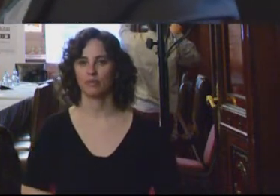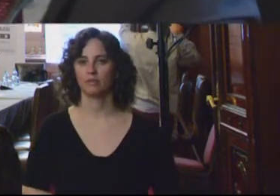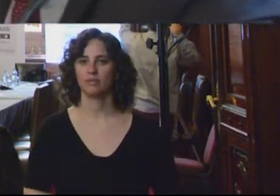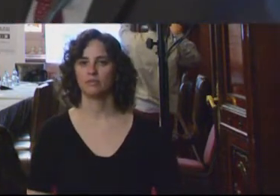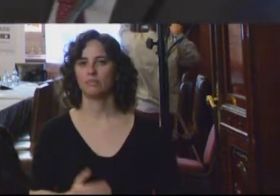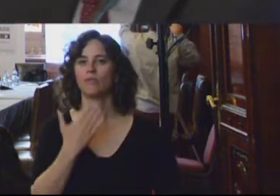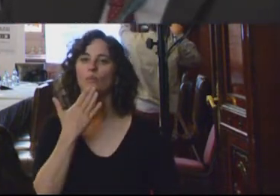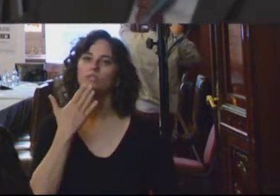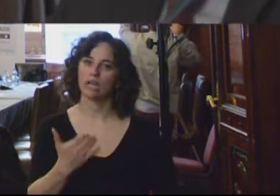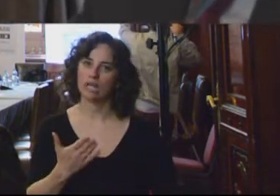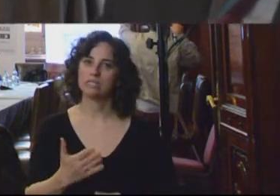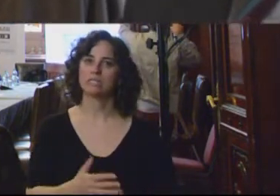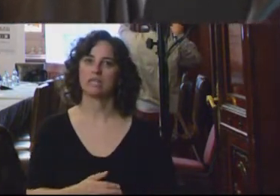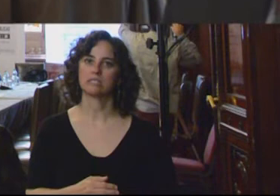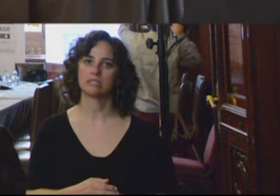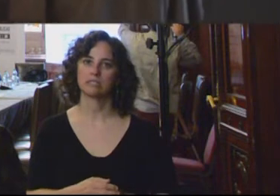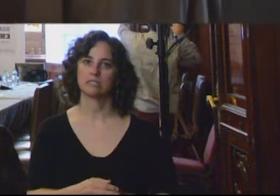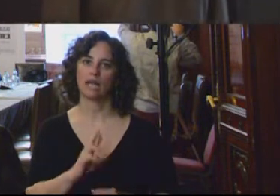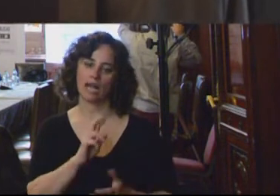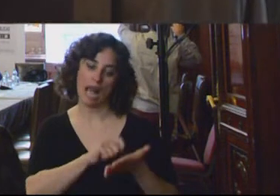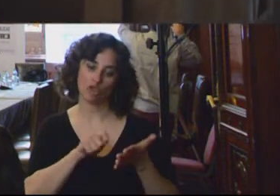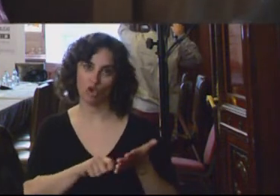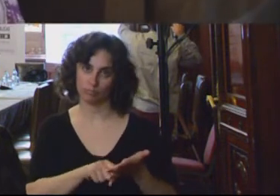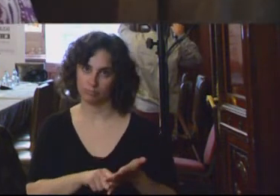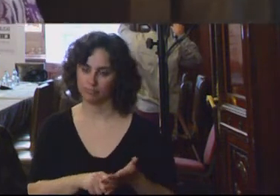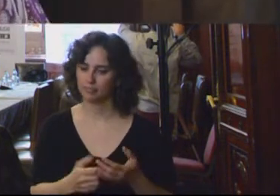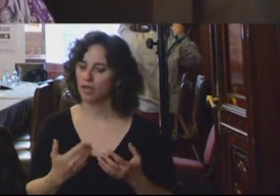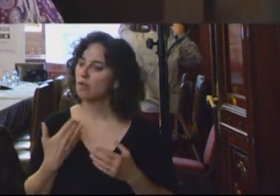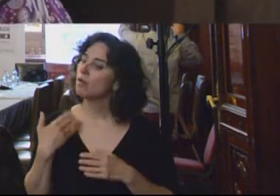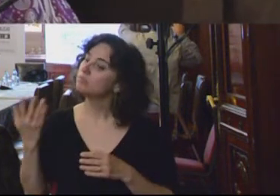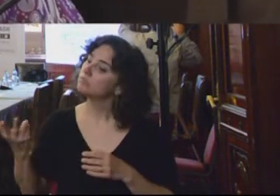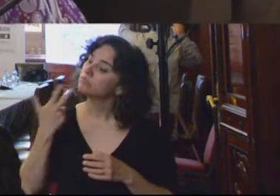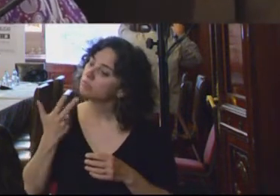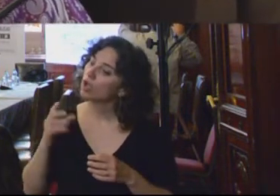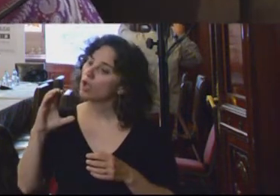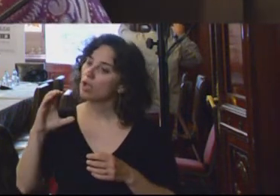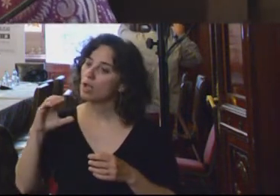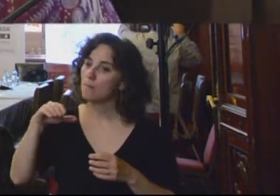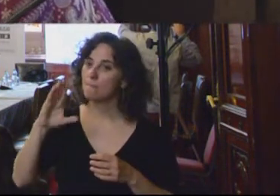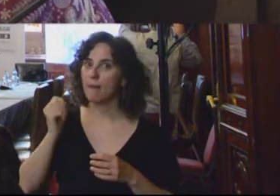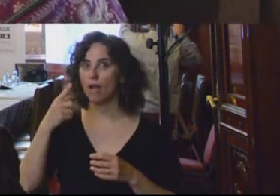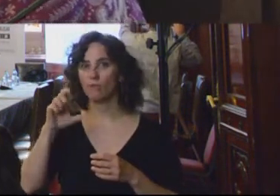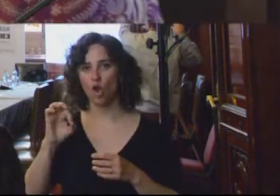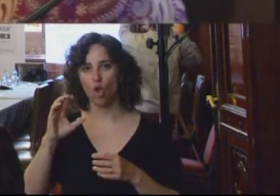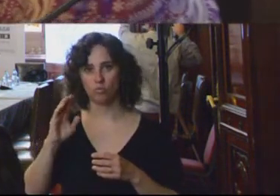Muchas gracias, relator. Vamos a darle la palabra inmediatamente al comisionado Paulo Manucci.